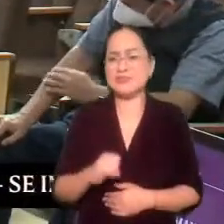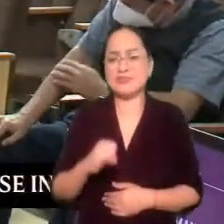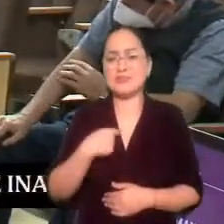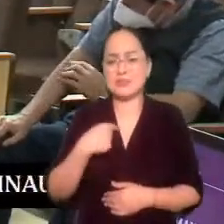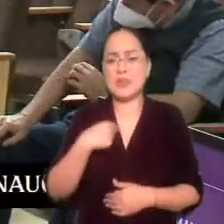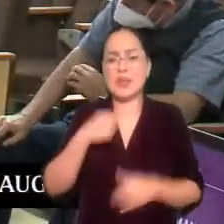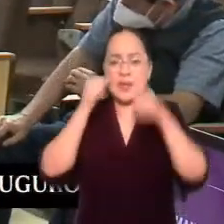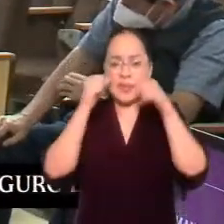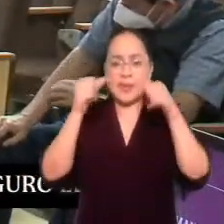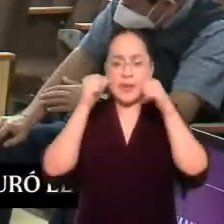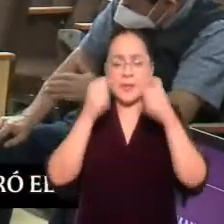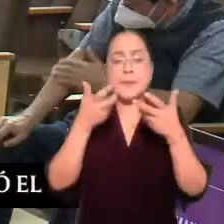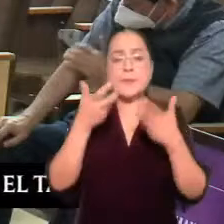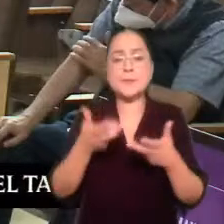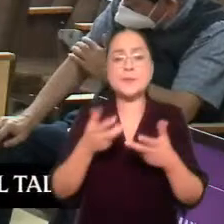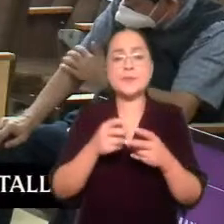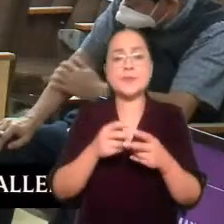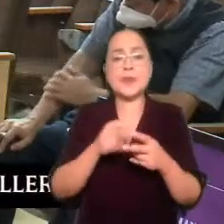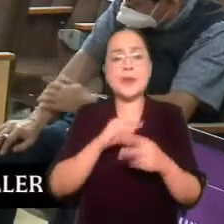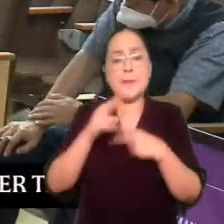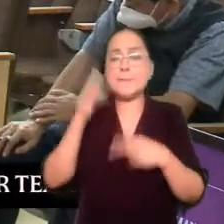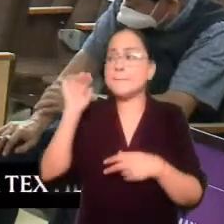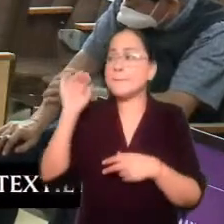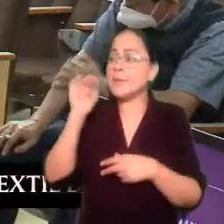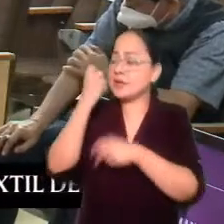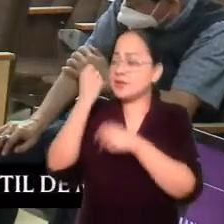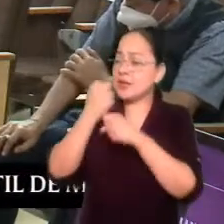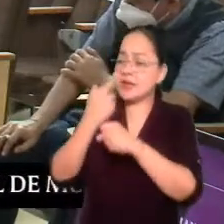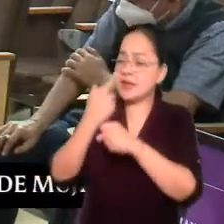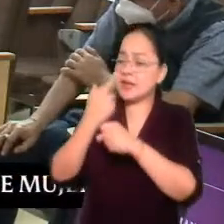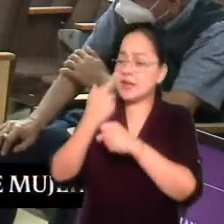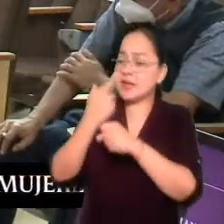la secretaria Ruth que los atienda y que vea